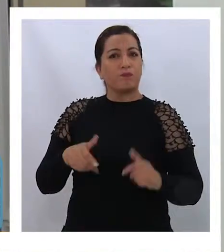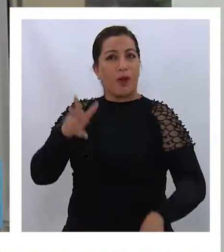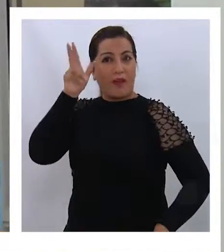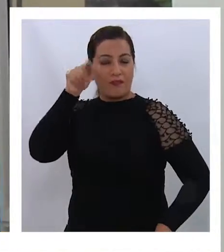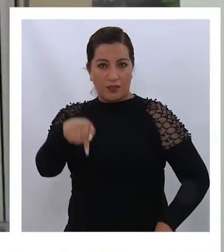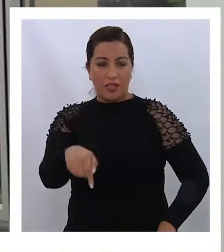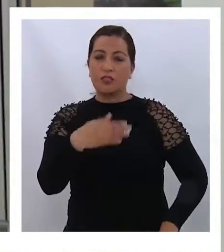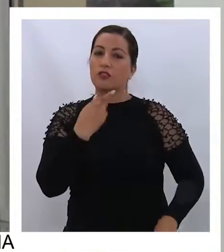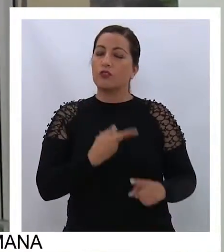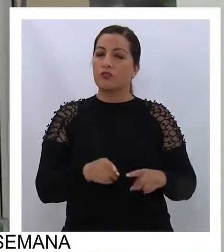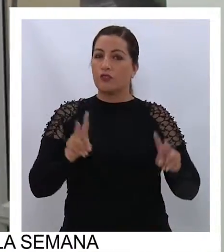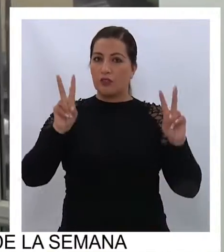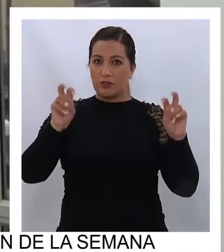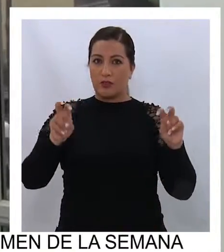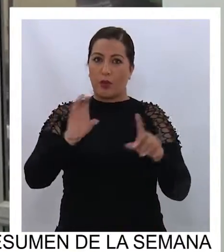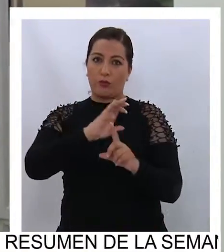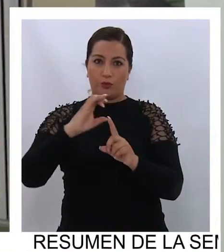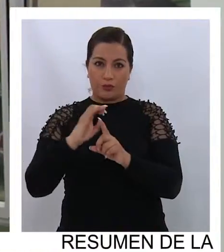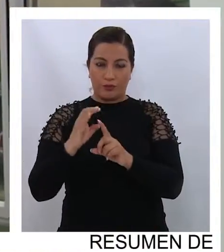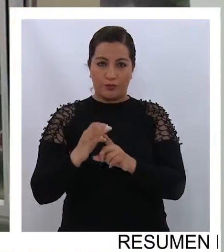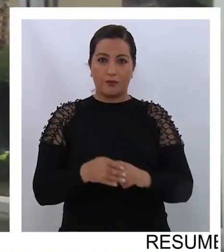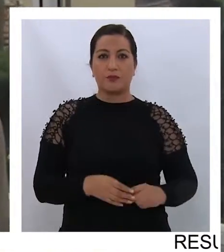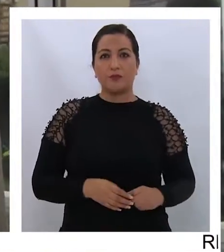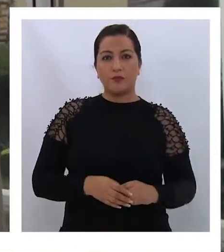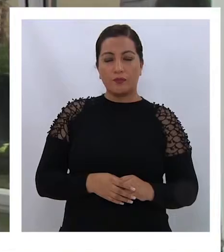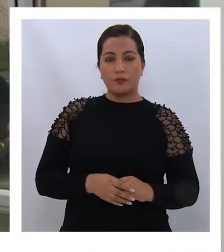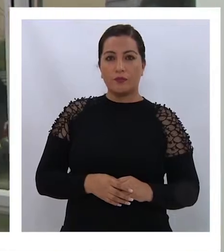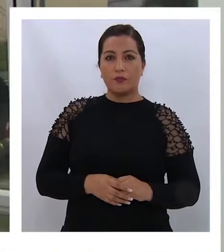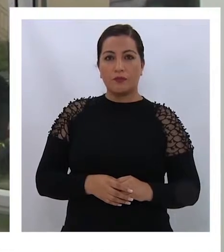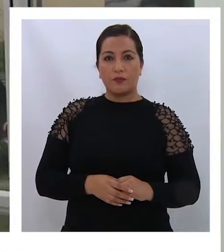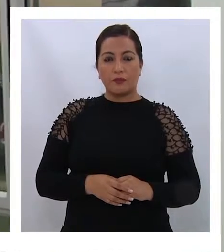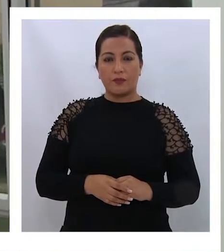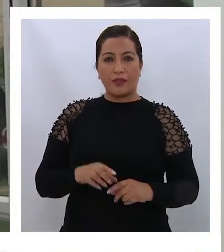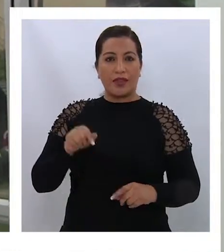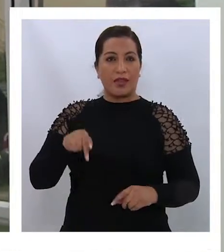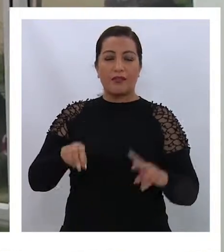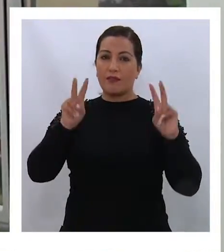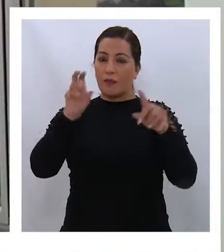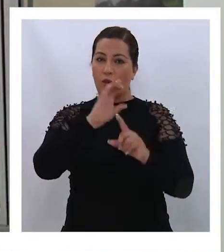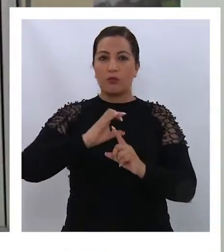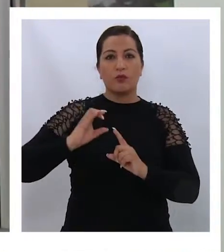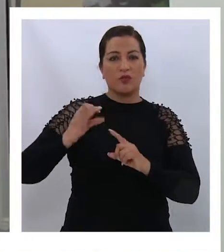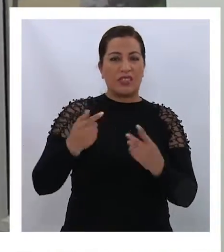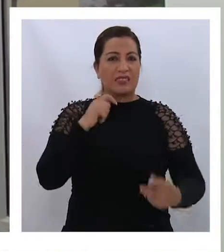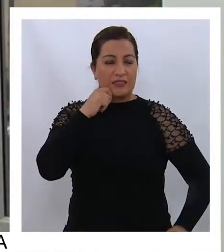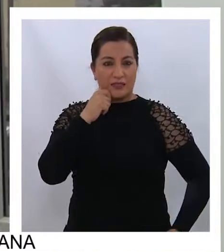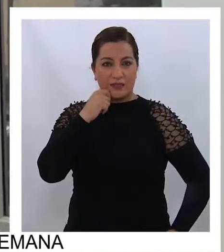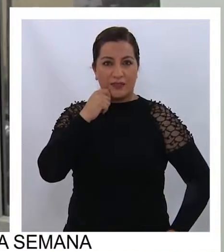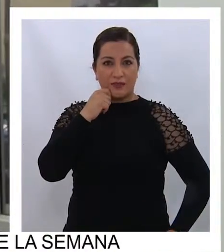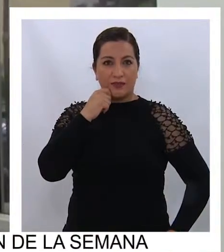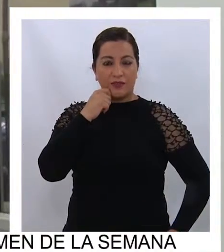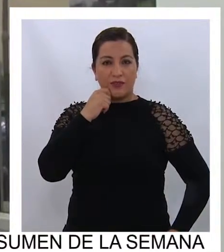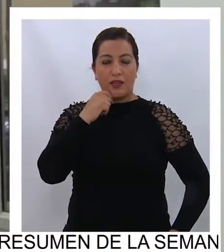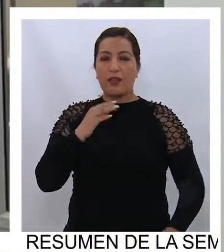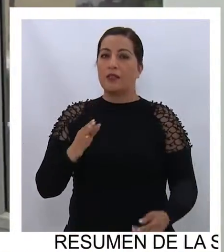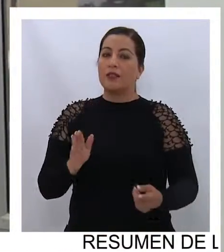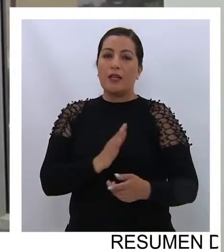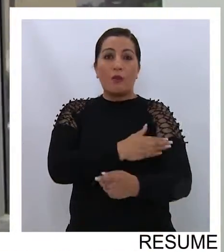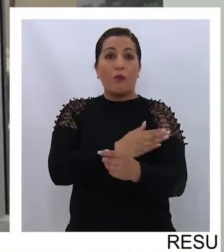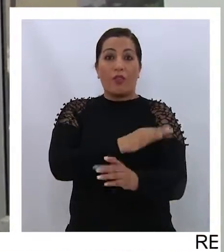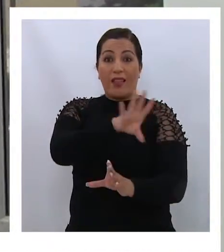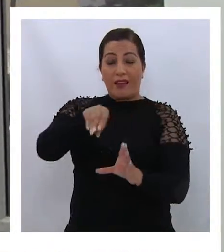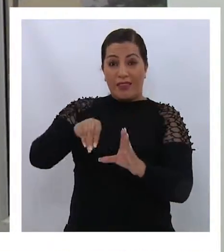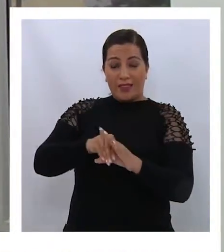y otras son de tipo cultural. Estas de tipo cultural tienen que ver con una redistribución del poder al interior de las